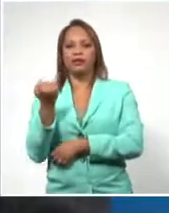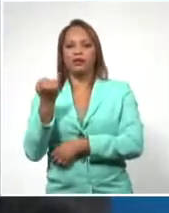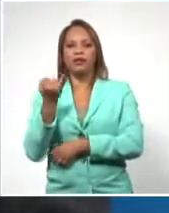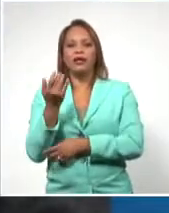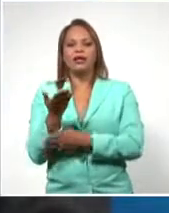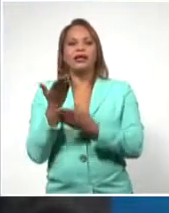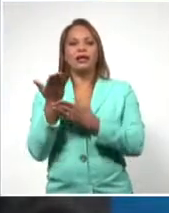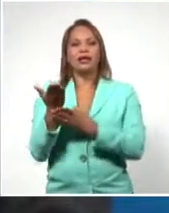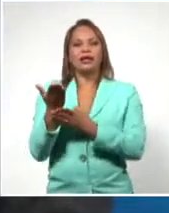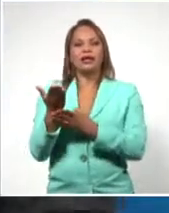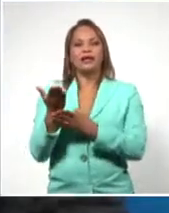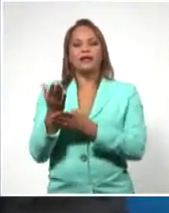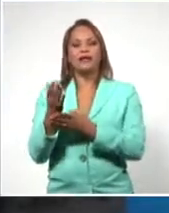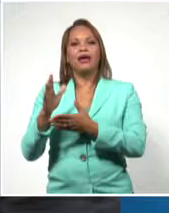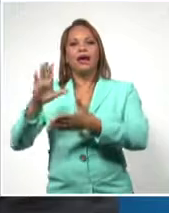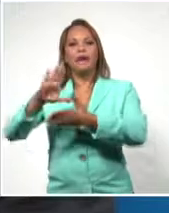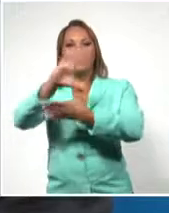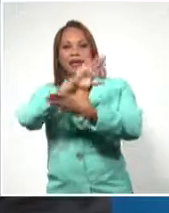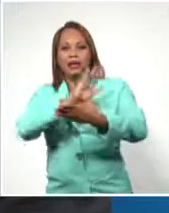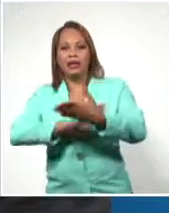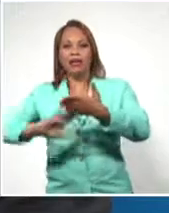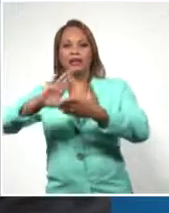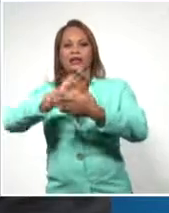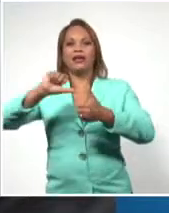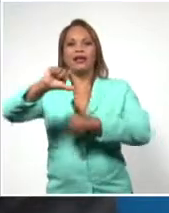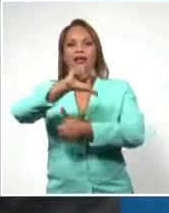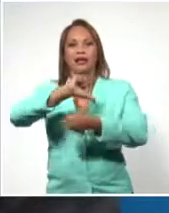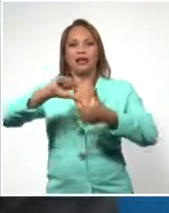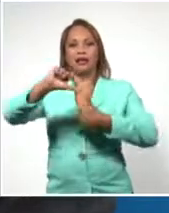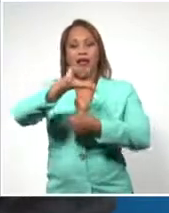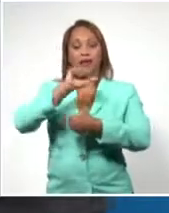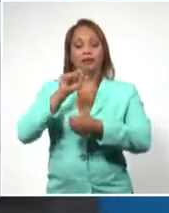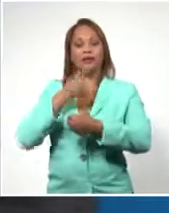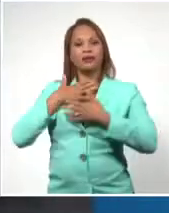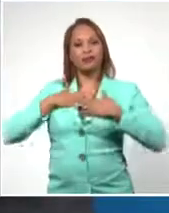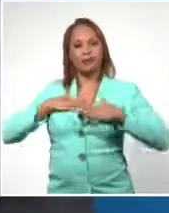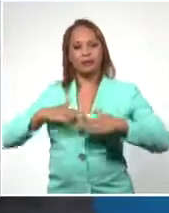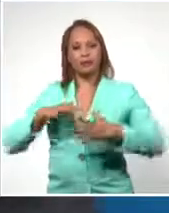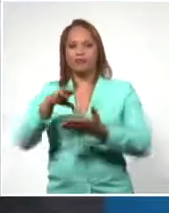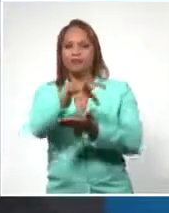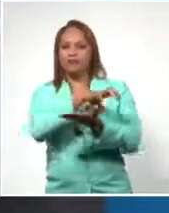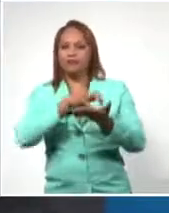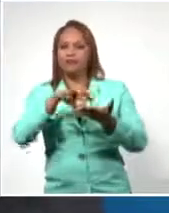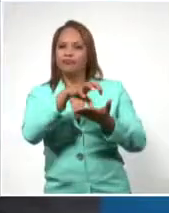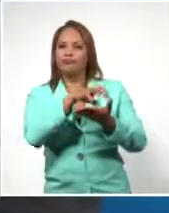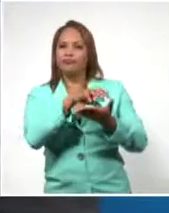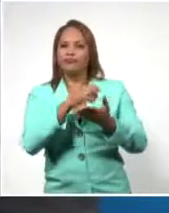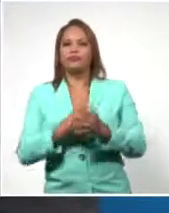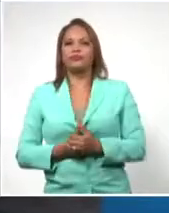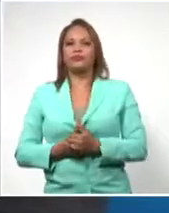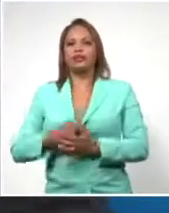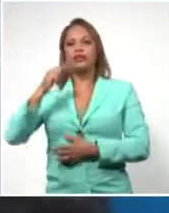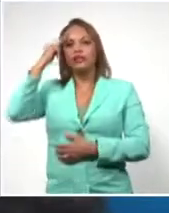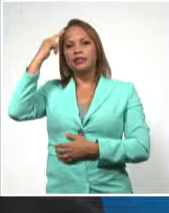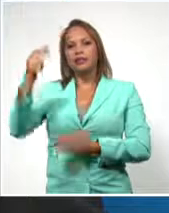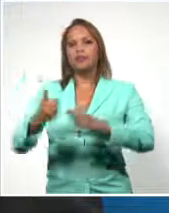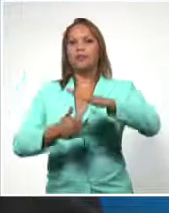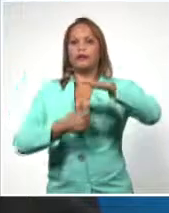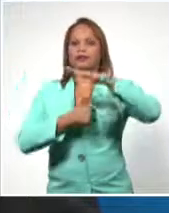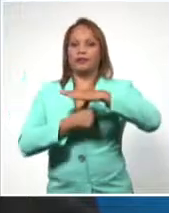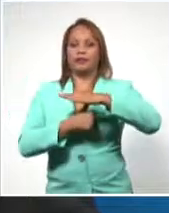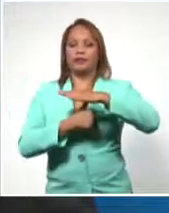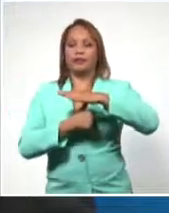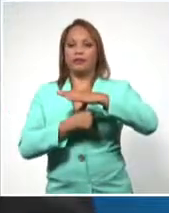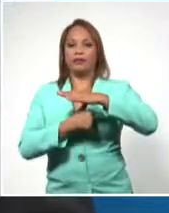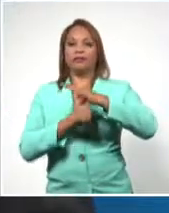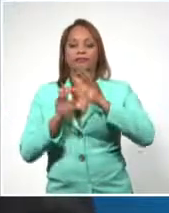proclama de América Latina y el Caribe como zona de paz. Señor presidente, la